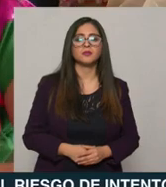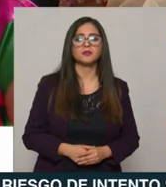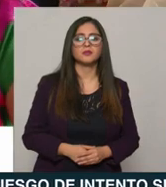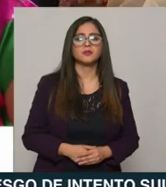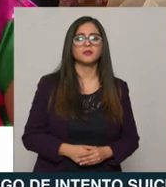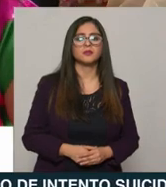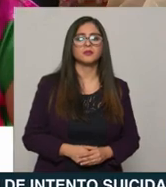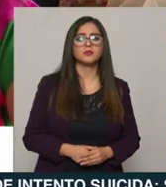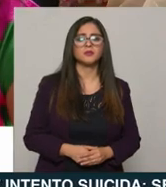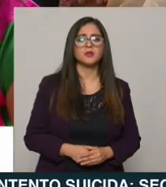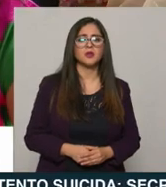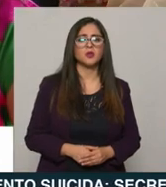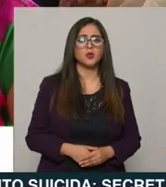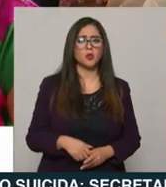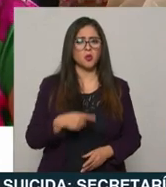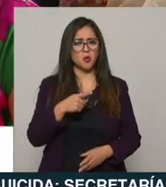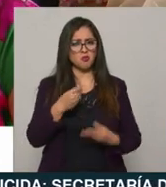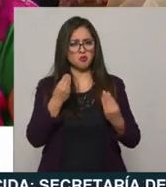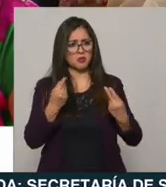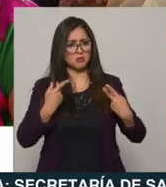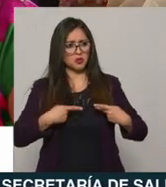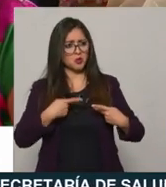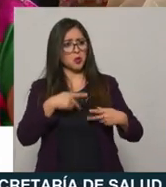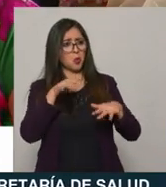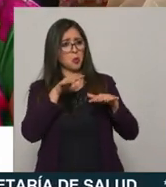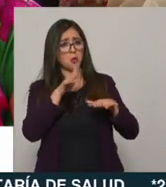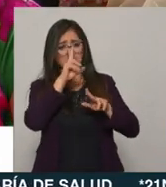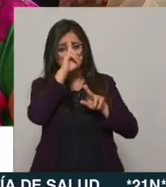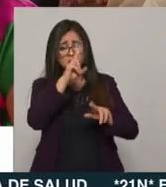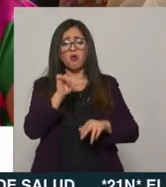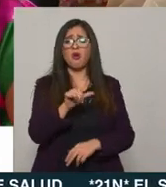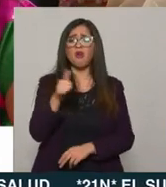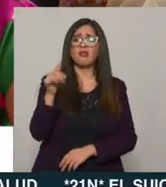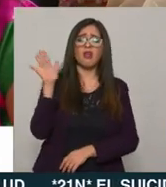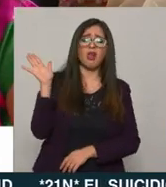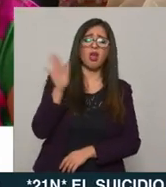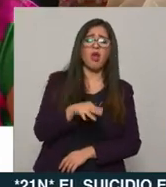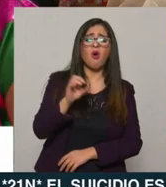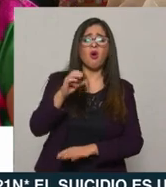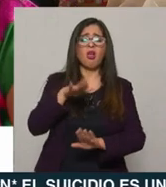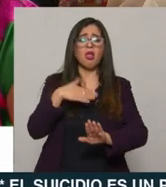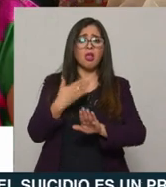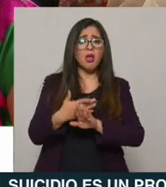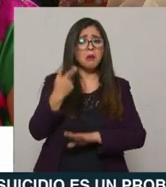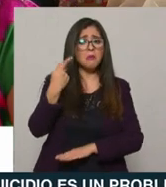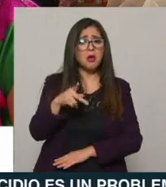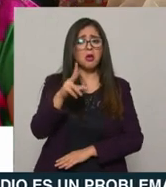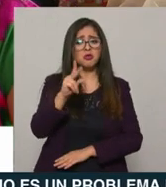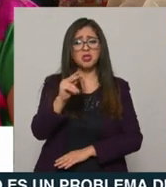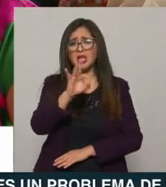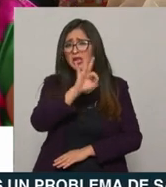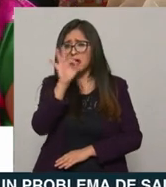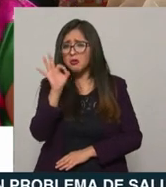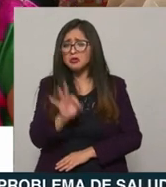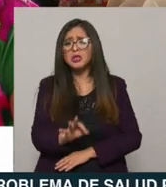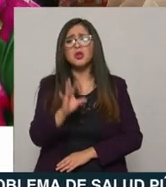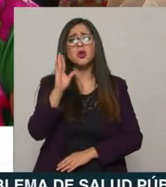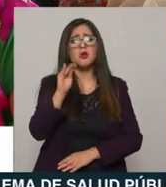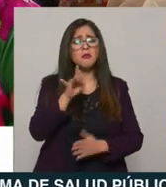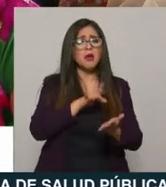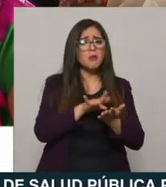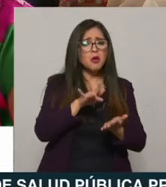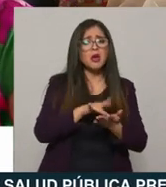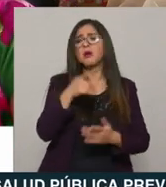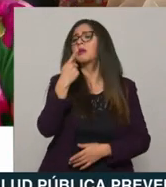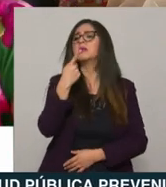puede mal mirar y maldecir si quieres, pero el 80 me apoya, el 90 está conmigo y el 100 que es